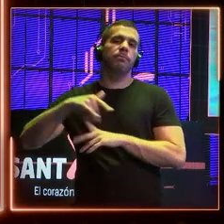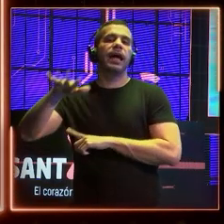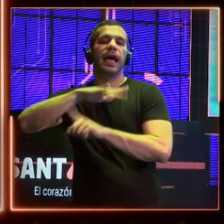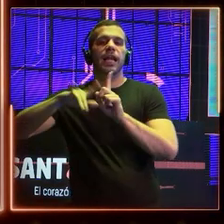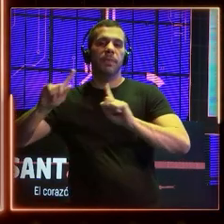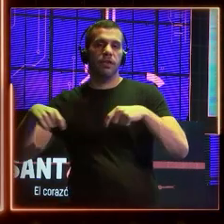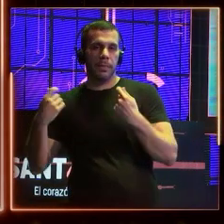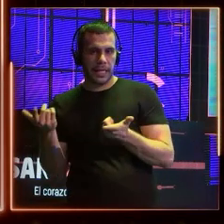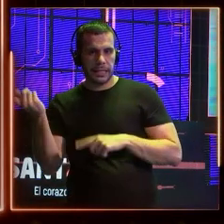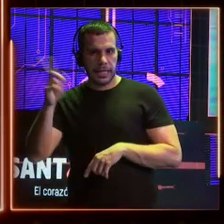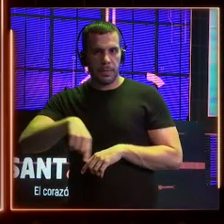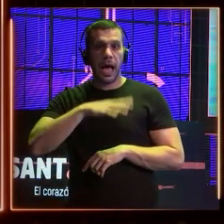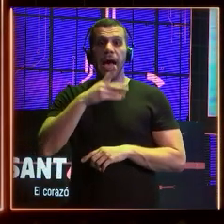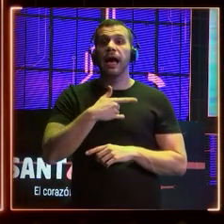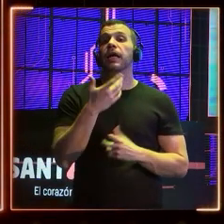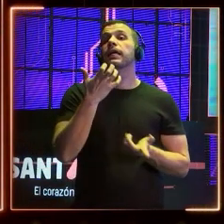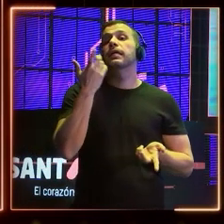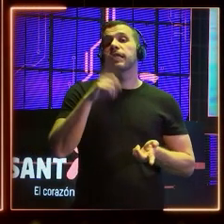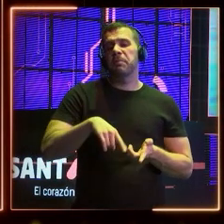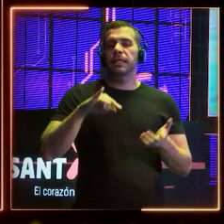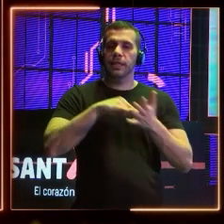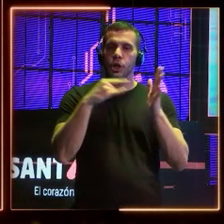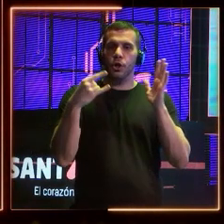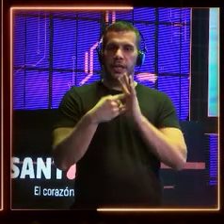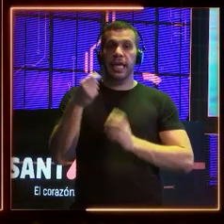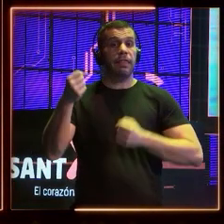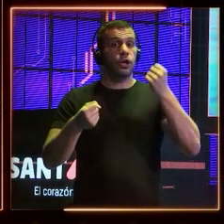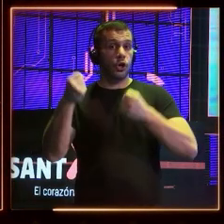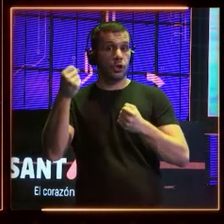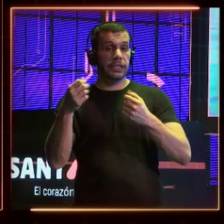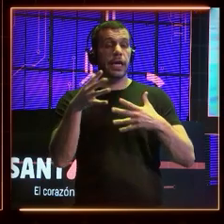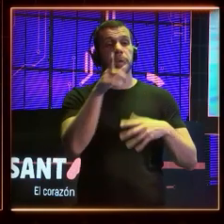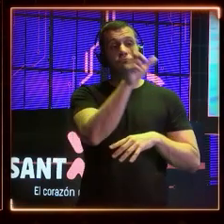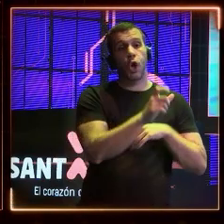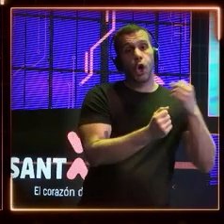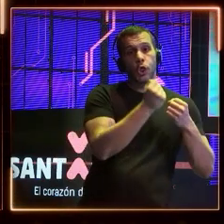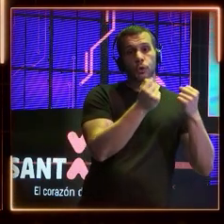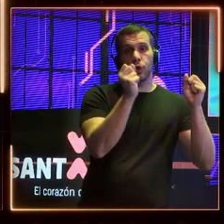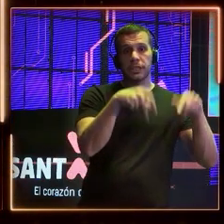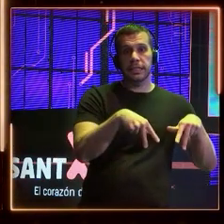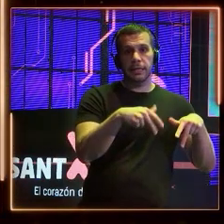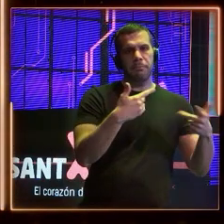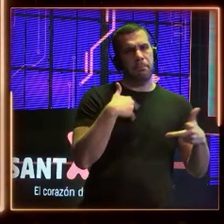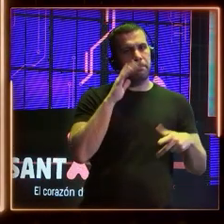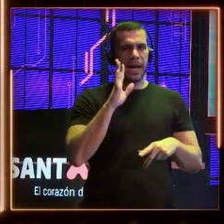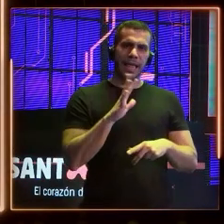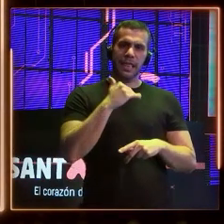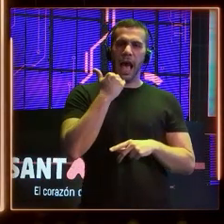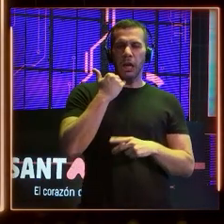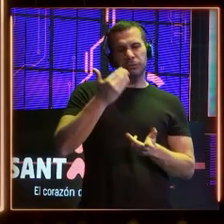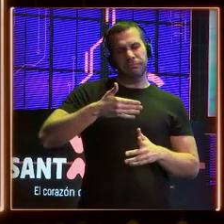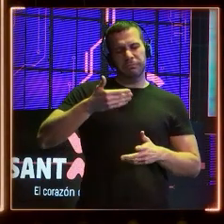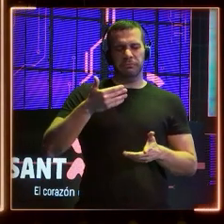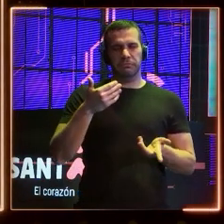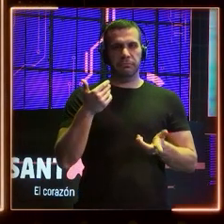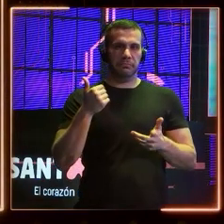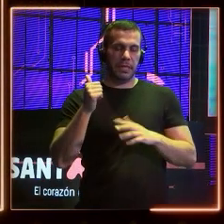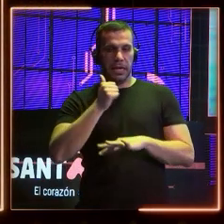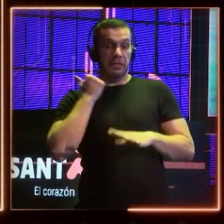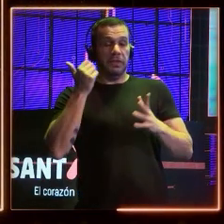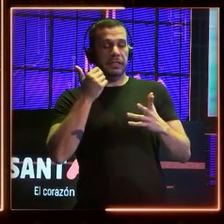tecnologías como el coche sin conductor que pueden parecer ciencia ficción y no lo son estos coches ahí tenéis una imagen de